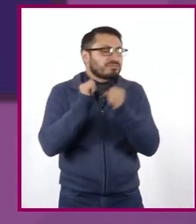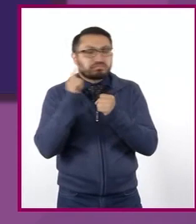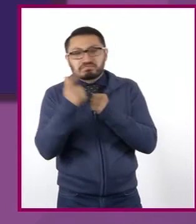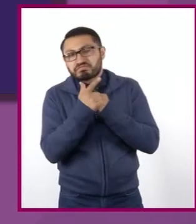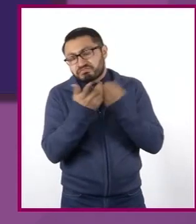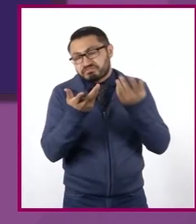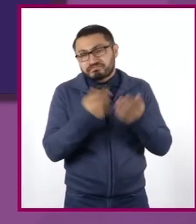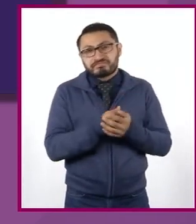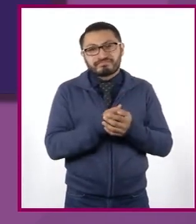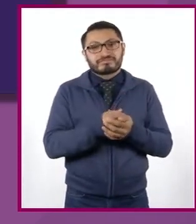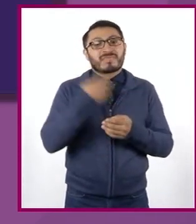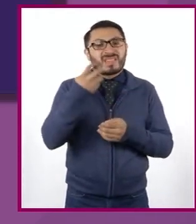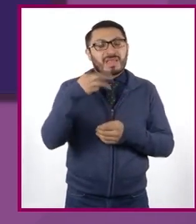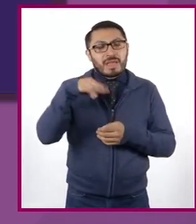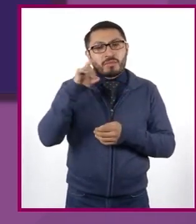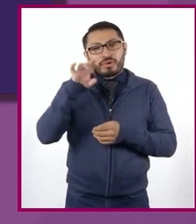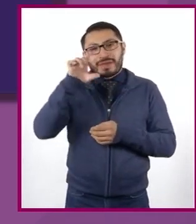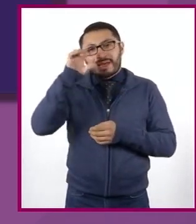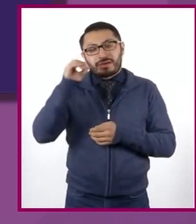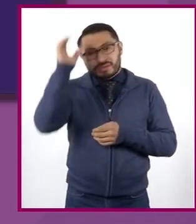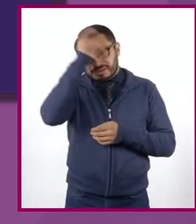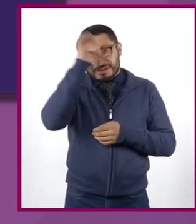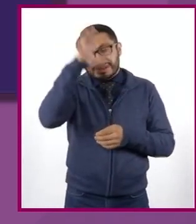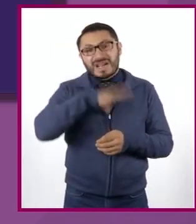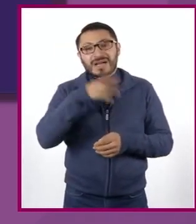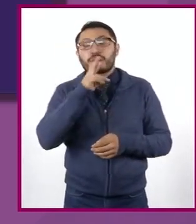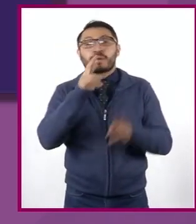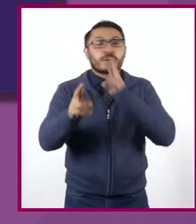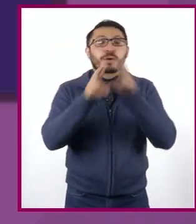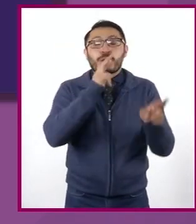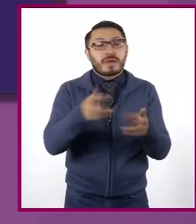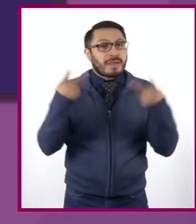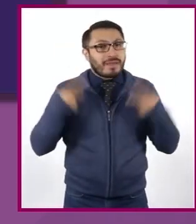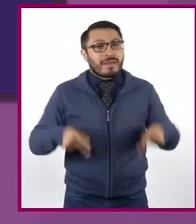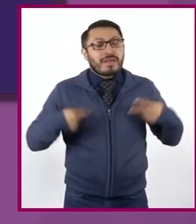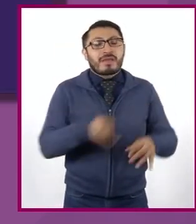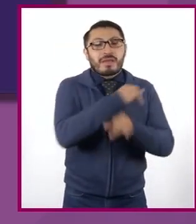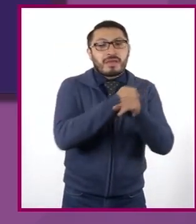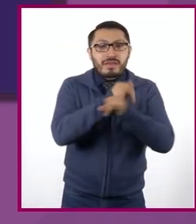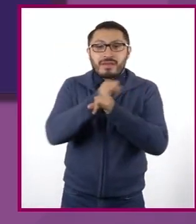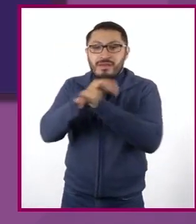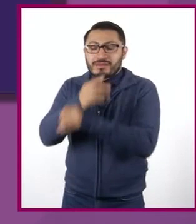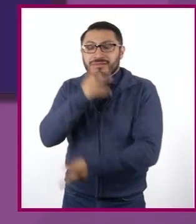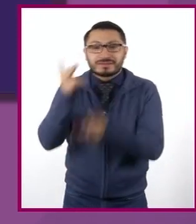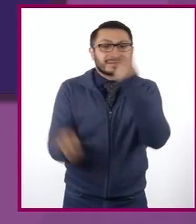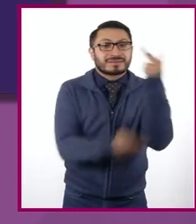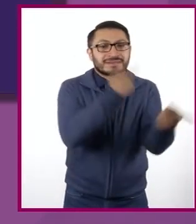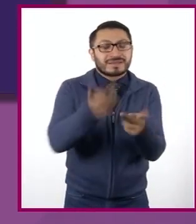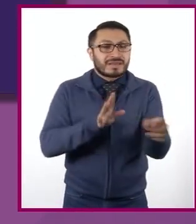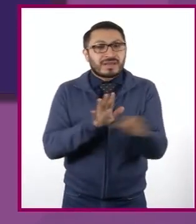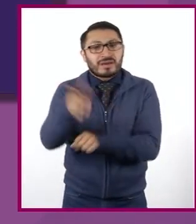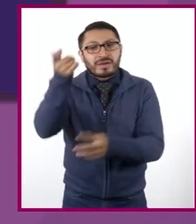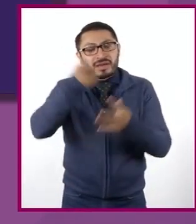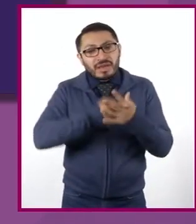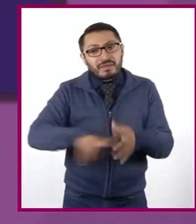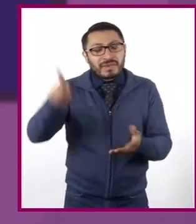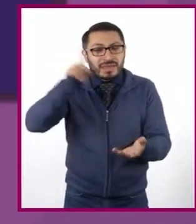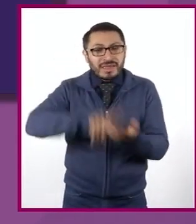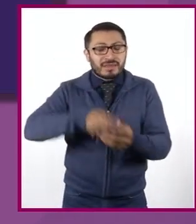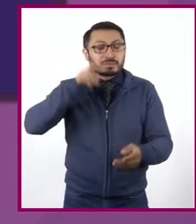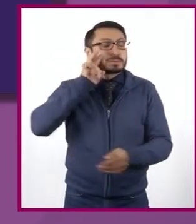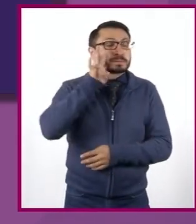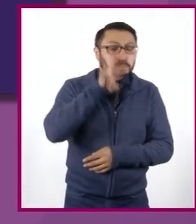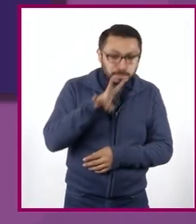natural. Un modelo científico surge de las respuestas que los investigadores dan a las preguntas que se originan de sus